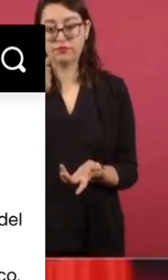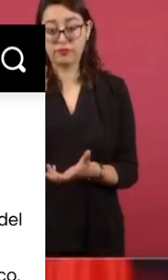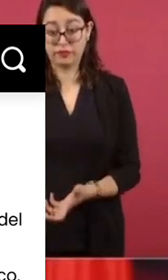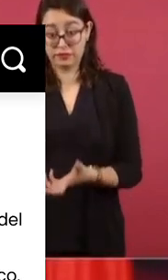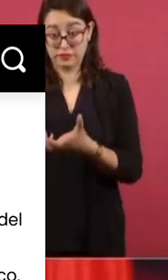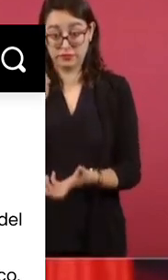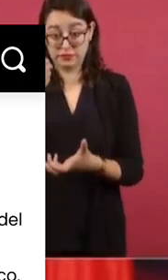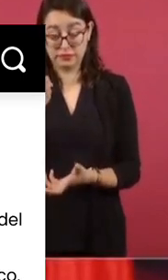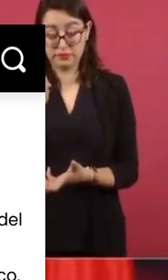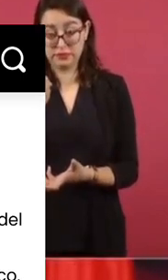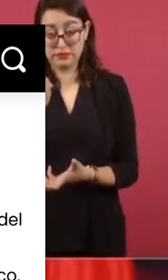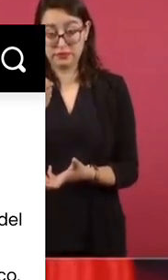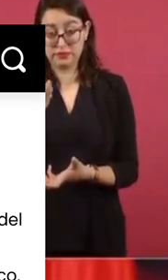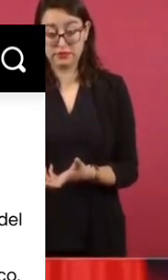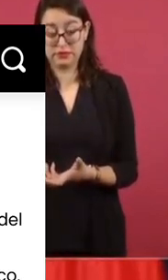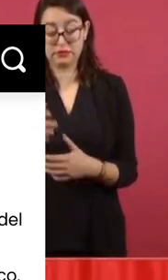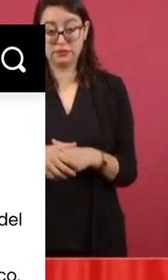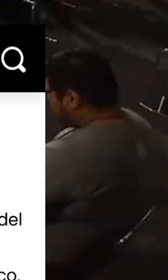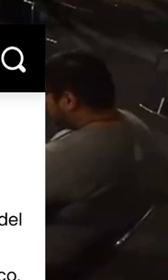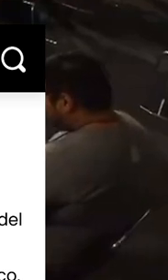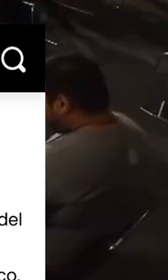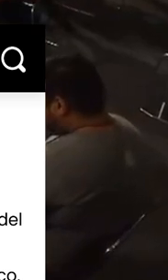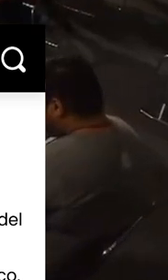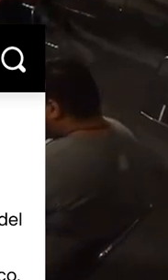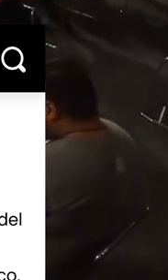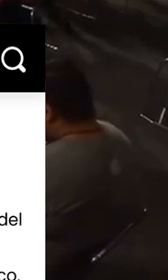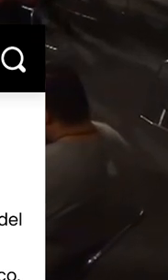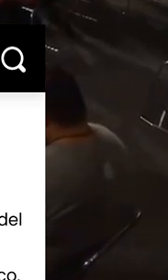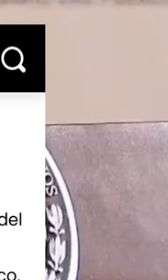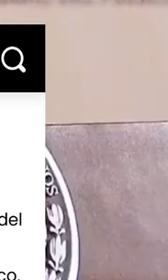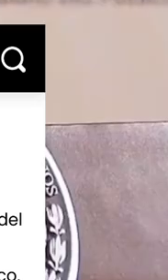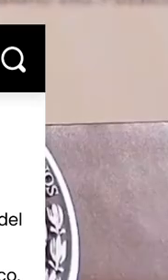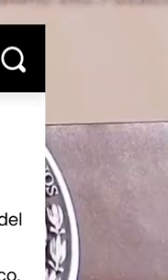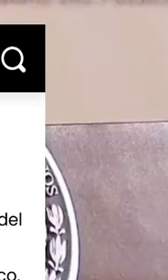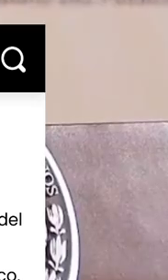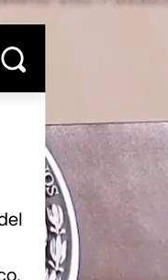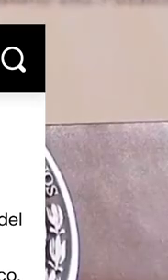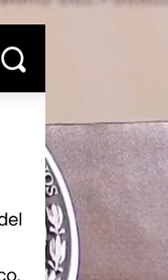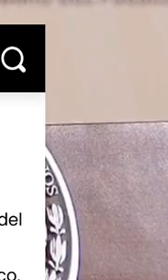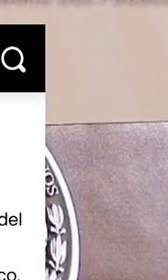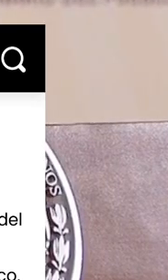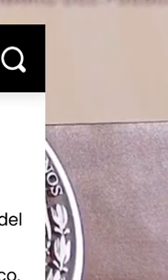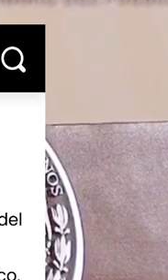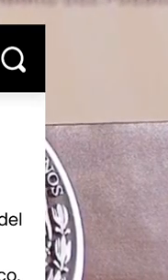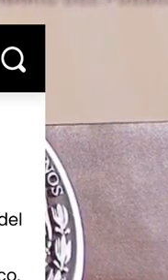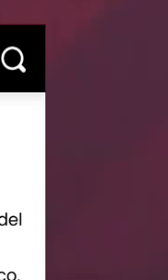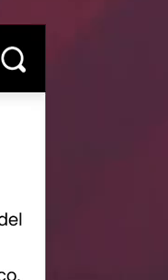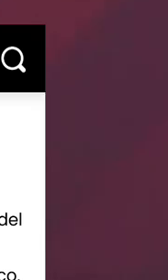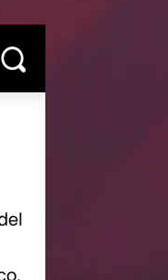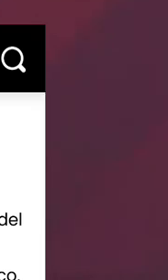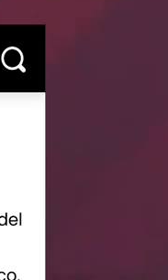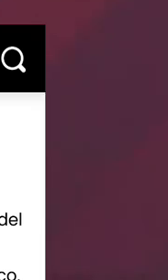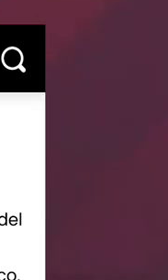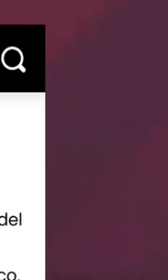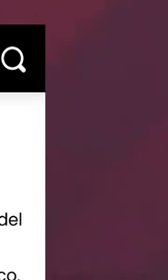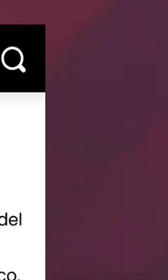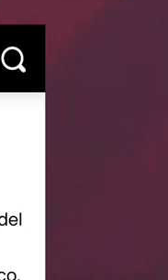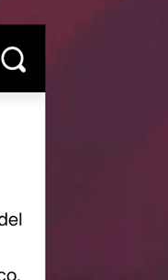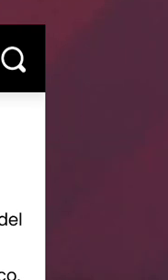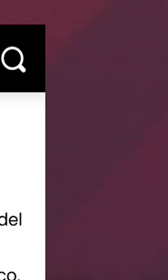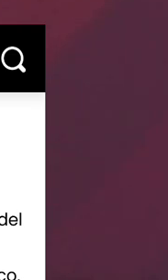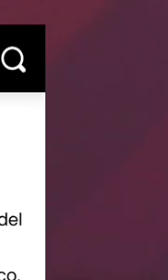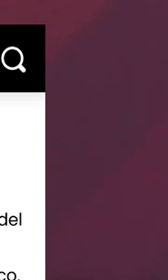confiscado a un funcionario de finanzas del gobierno de Coahuila, que le habían quitado ese dinero en Estados